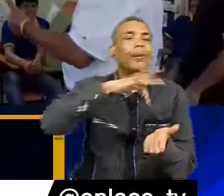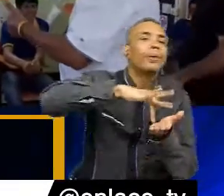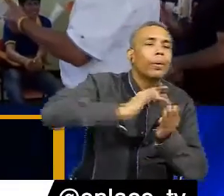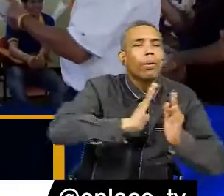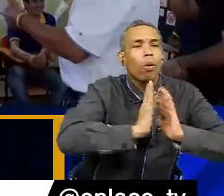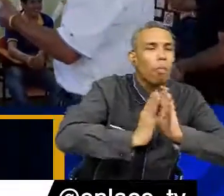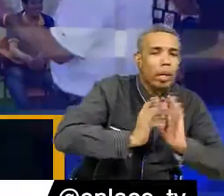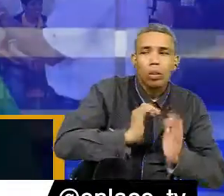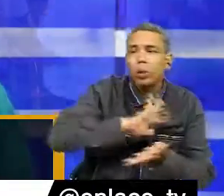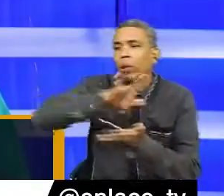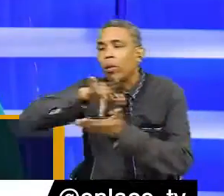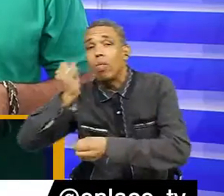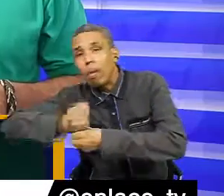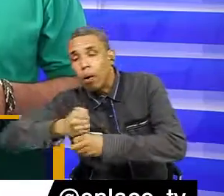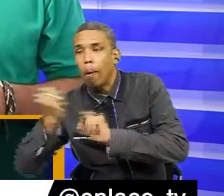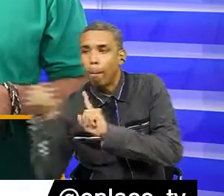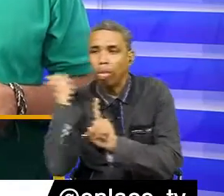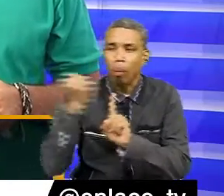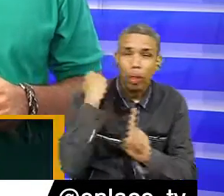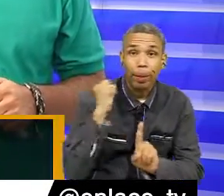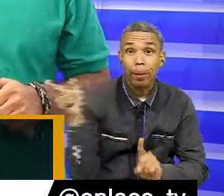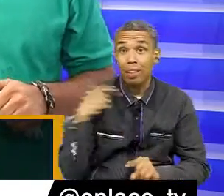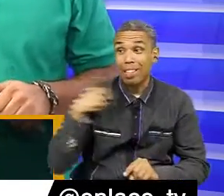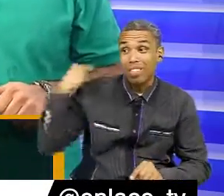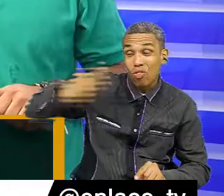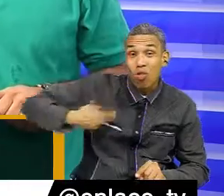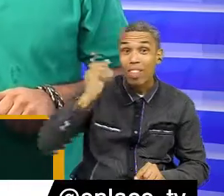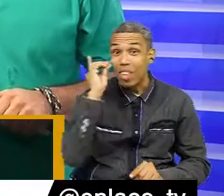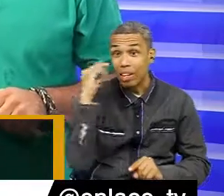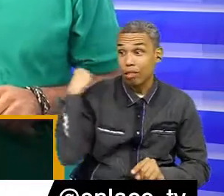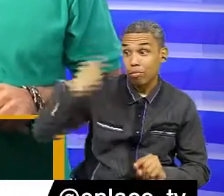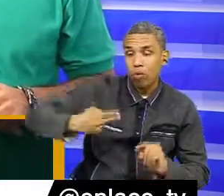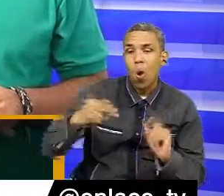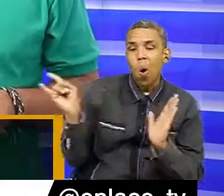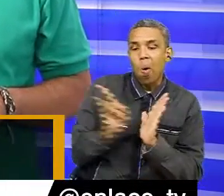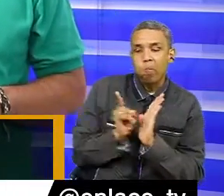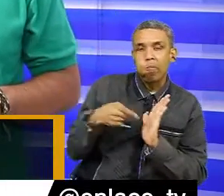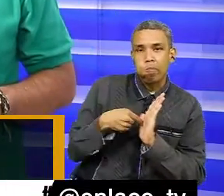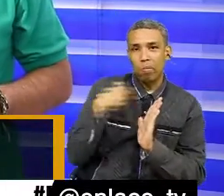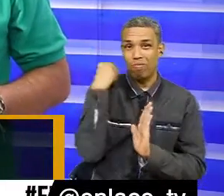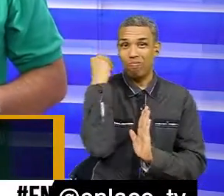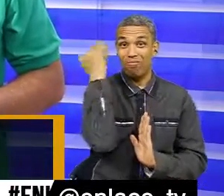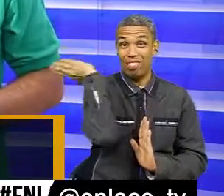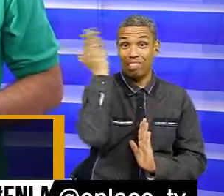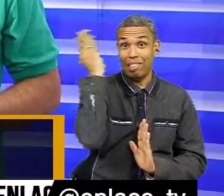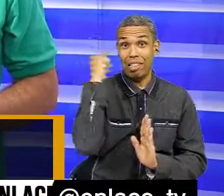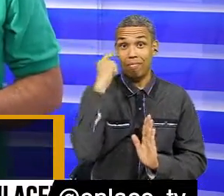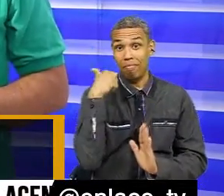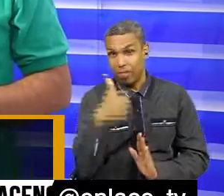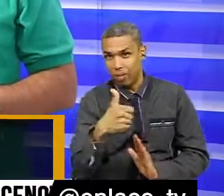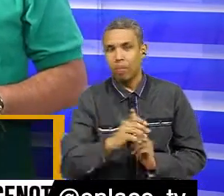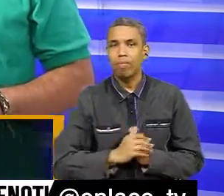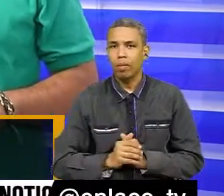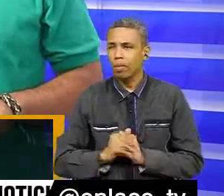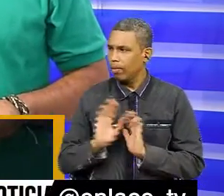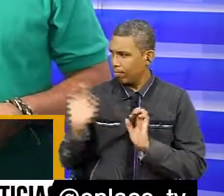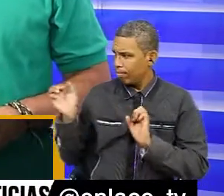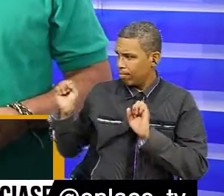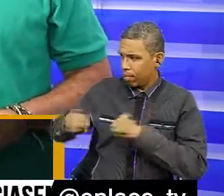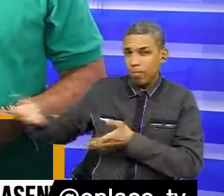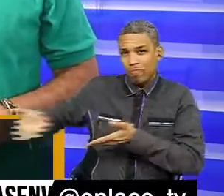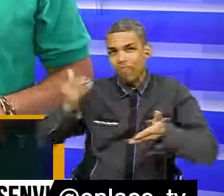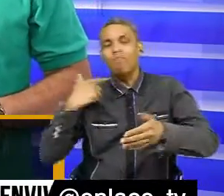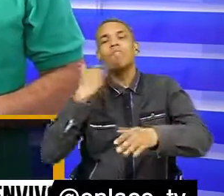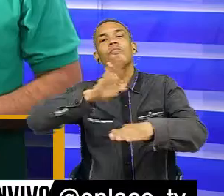para ellos. Bueno, Georgie, quiero que nuevamente extendamos la invitación a Barranca Bermeja para que los apoyen, porque hay unos puntos a seguir para que ustedes